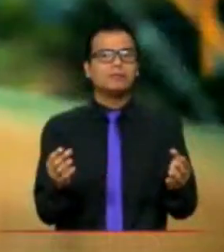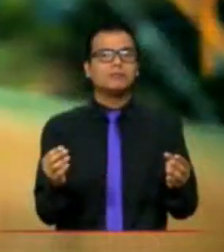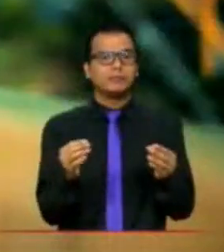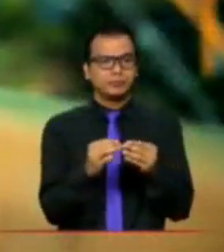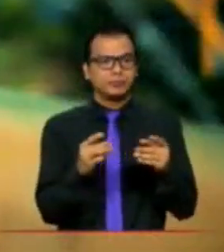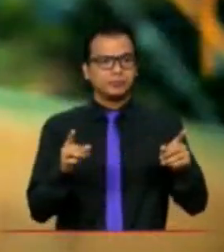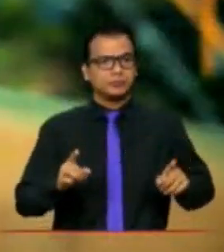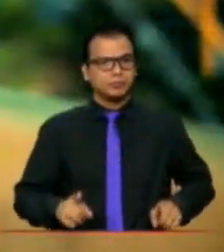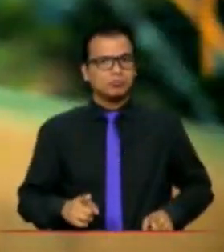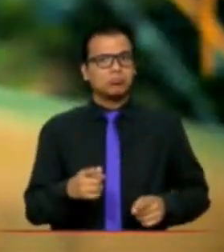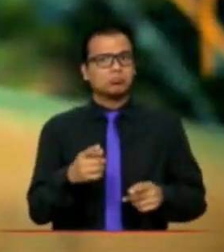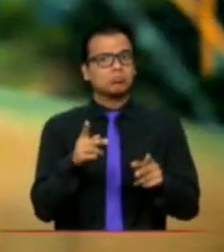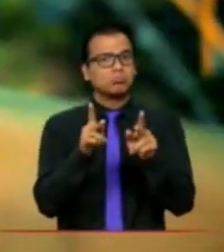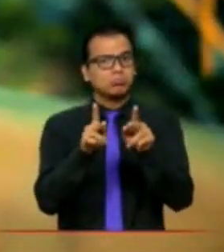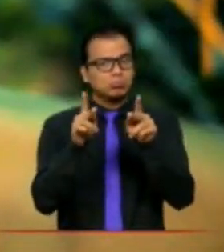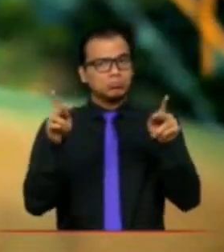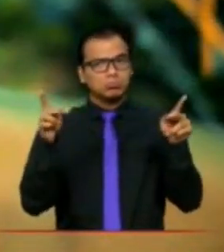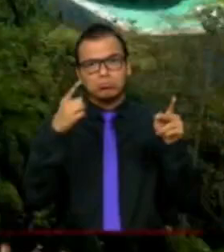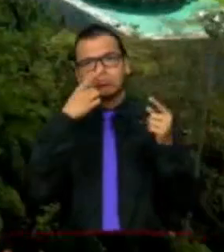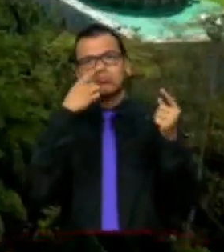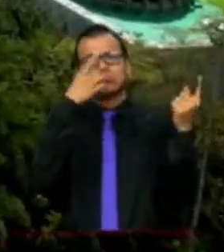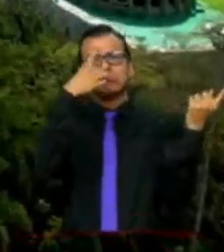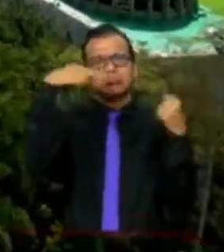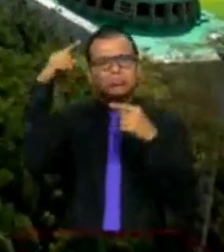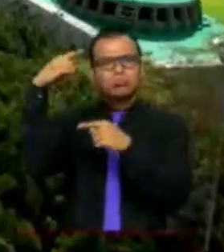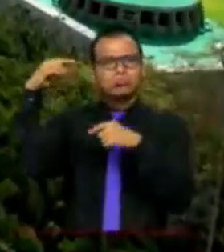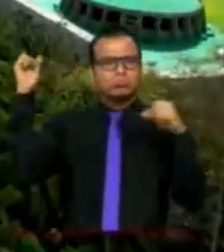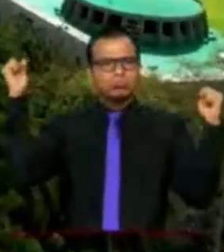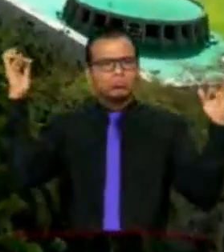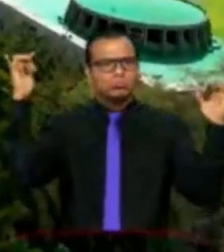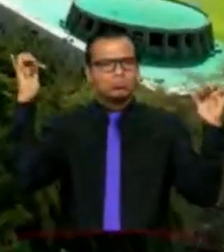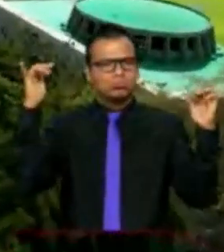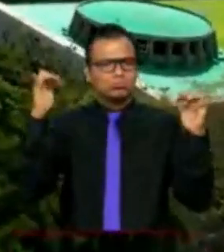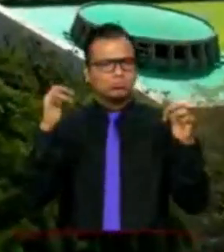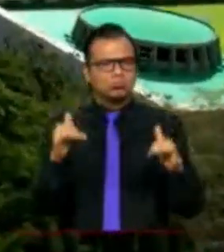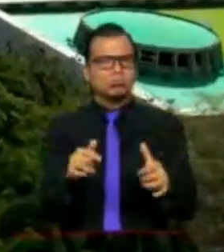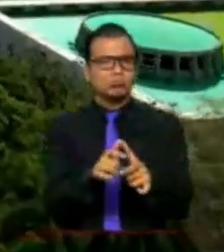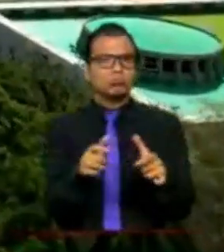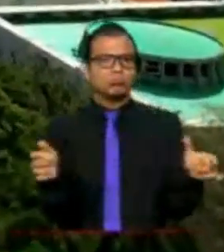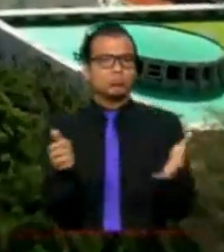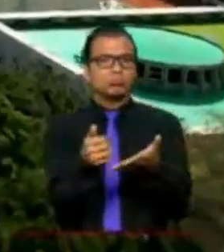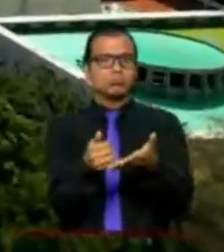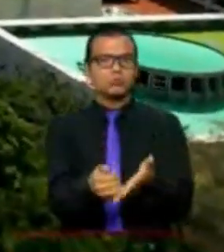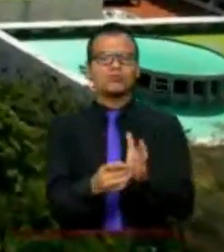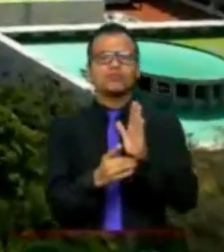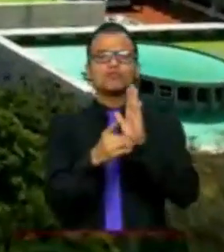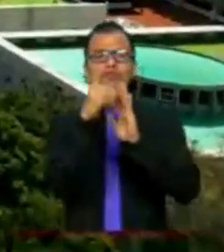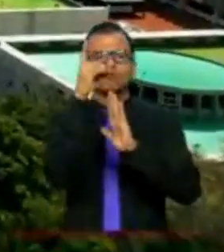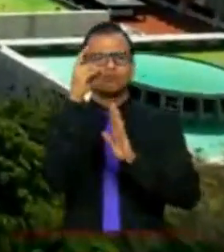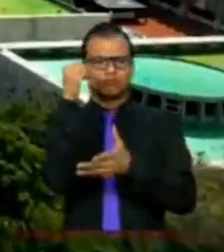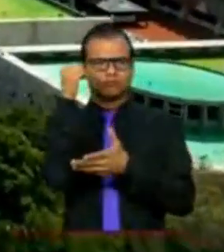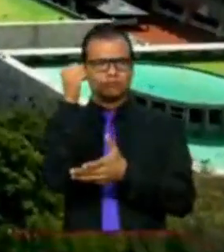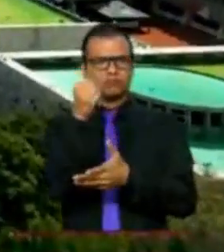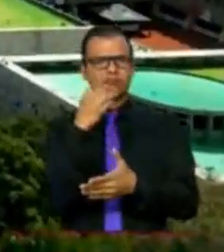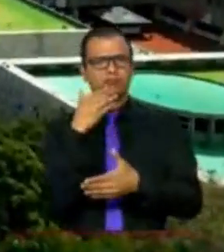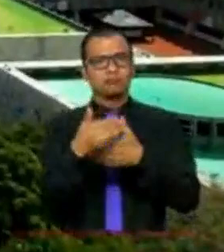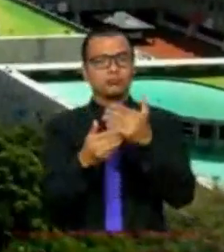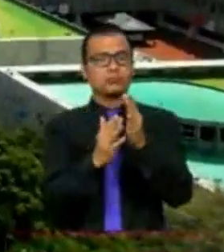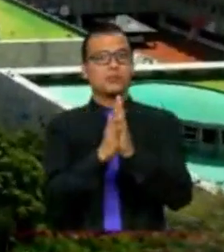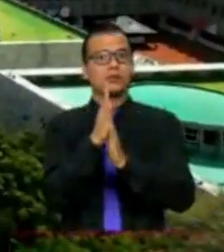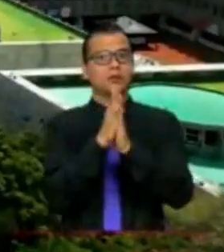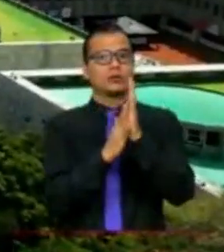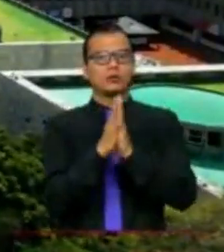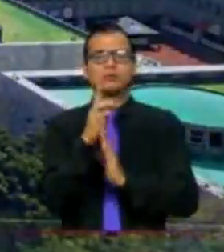dinámica en incremento de turistas importantes, entonces pues también ahí jalonando la economía desde ese lado, entonces pues hay